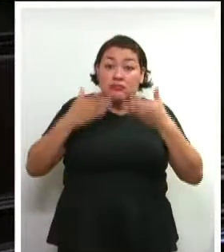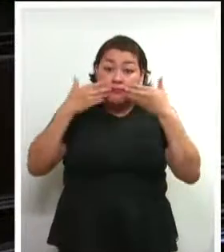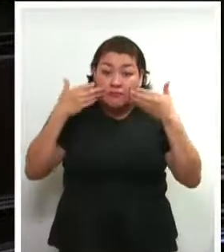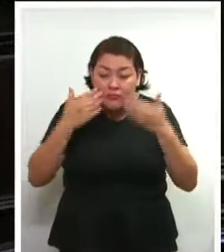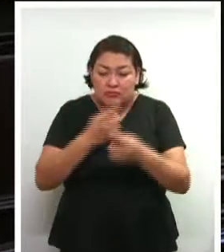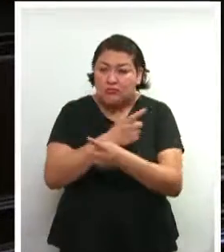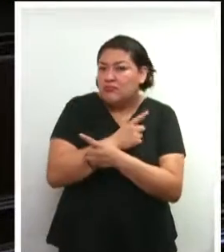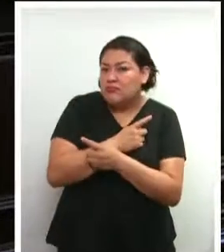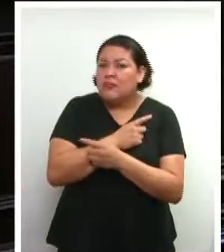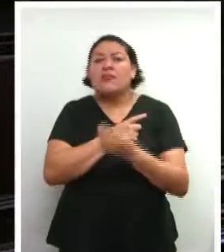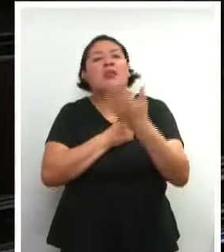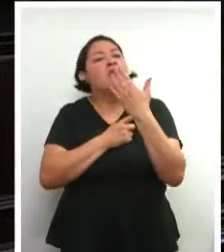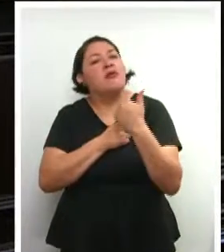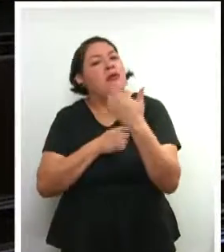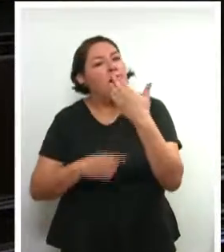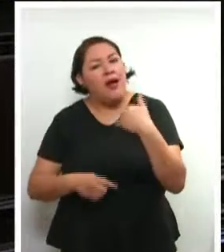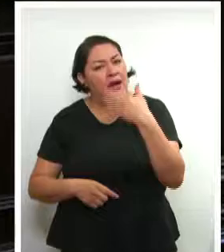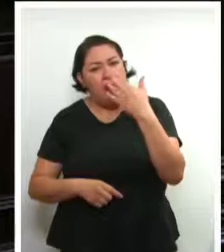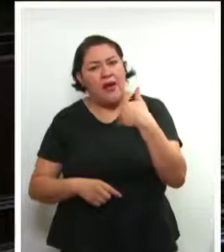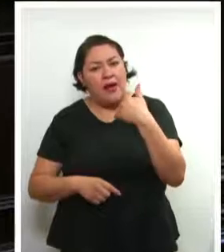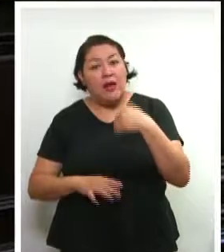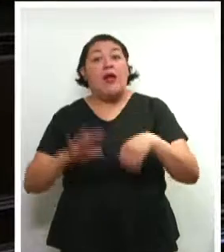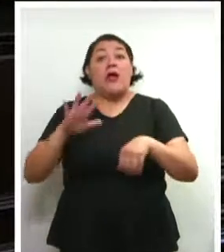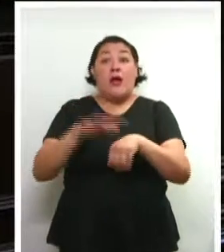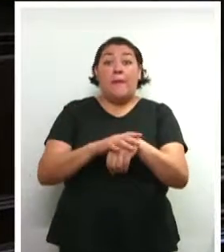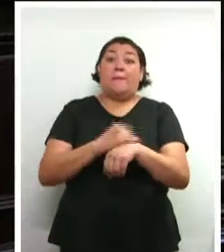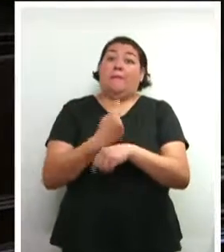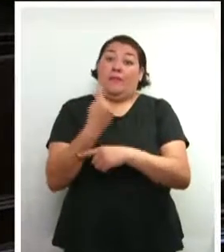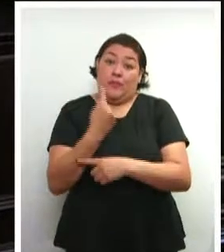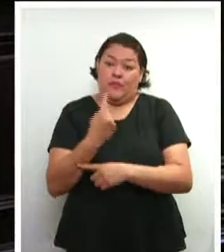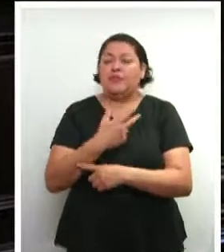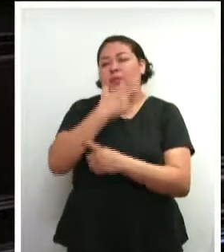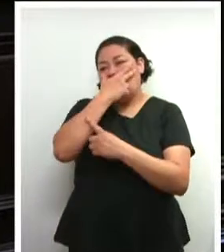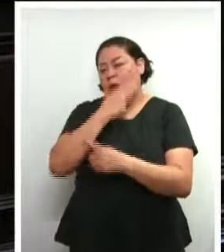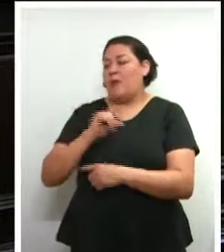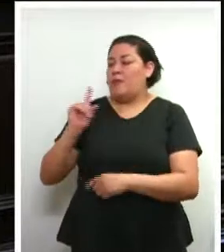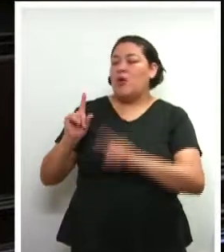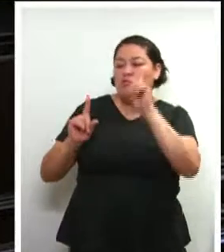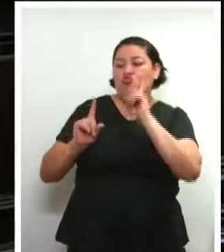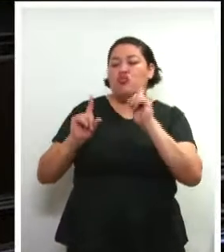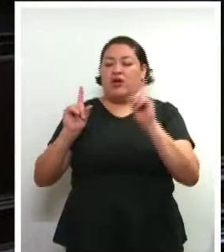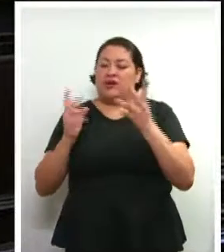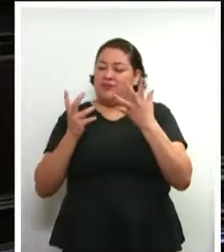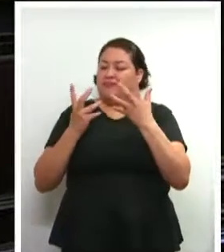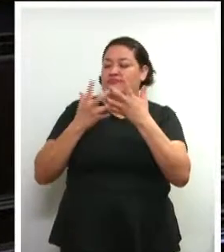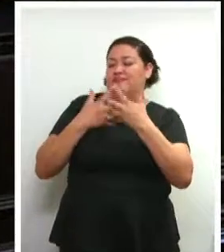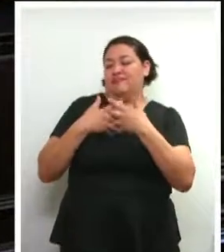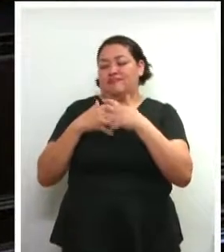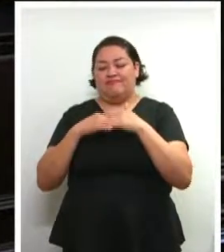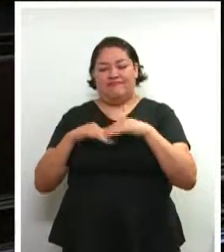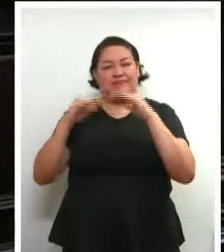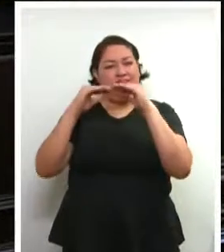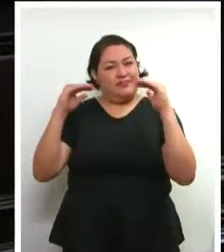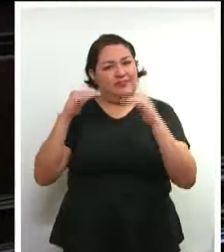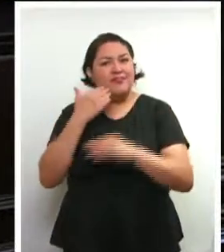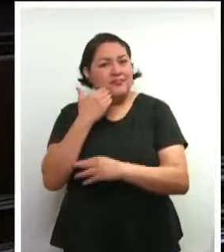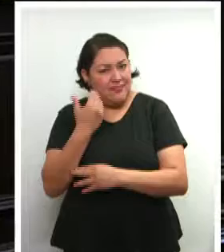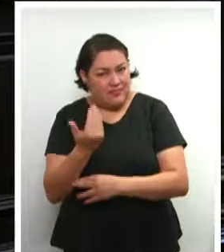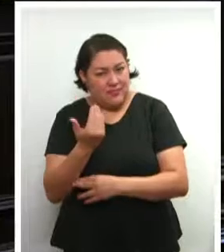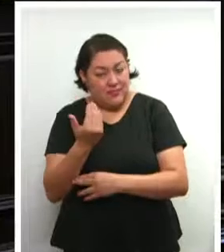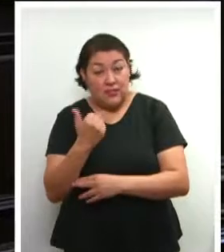del matrimonio basado en la complementariedad y paridad de los dos sexos. Sustentar